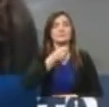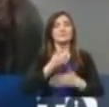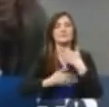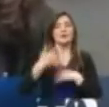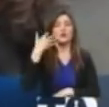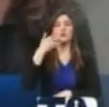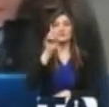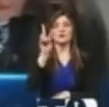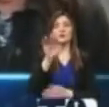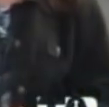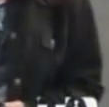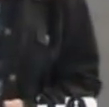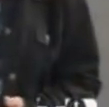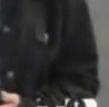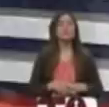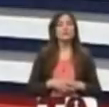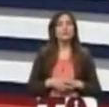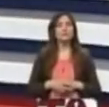el 22 de noviembre.